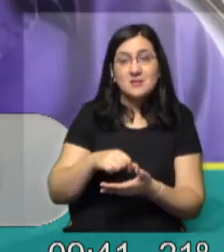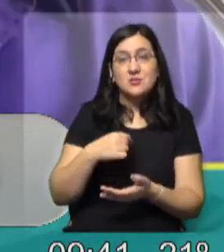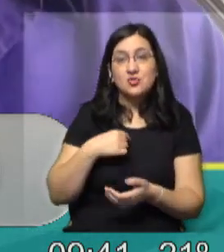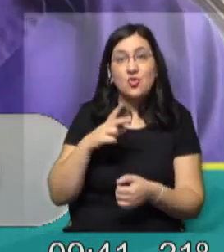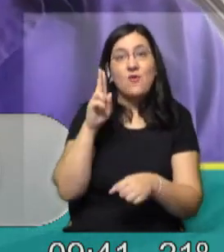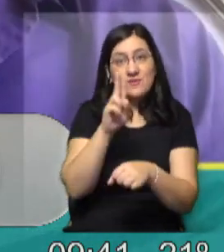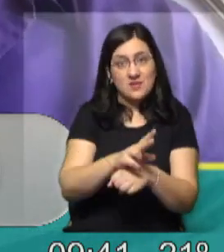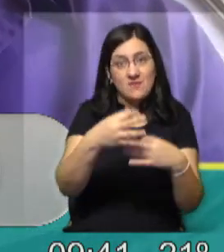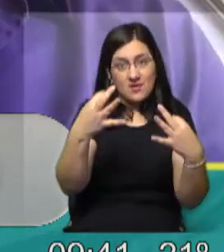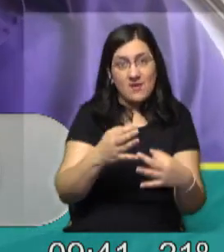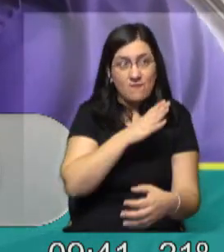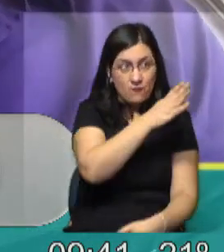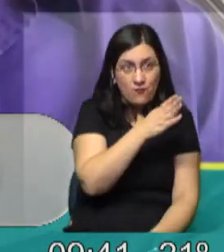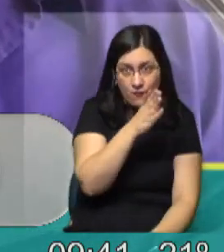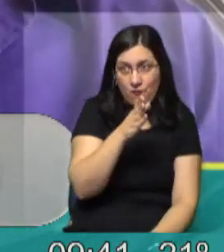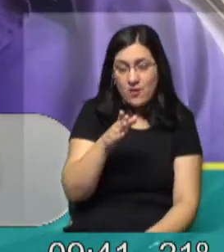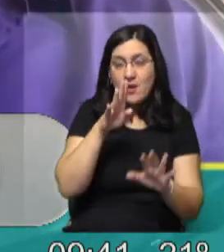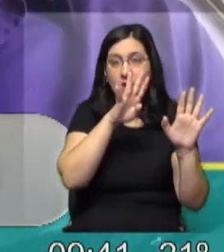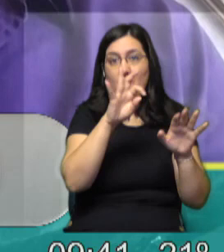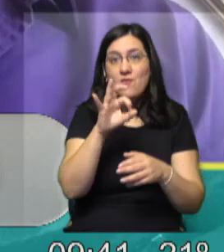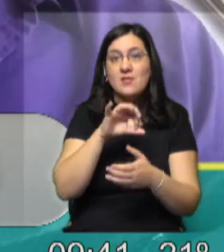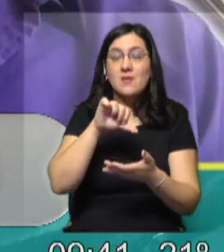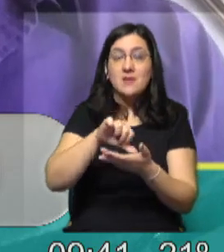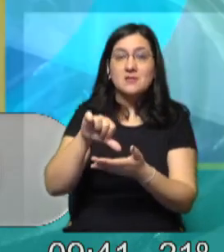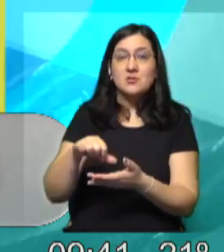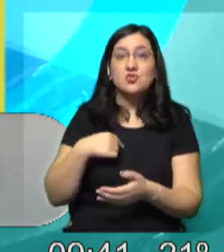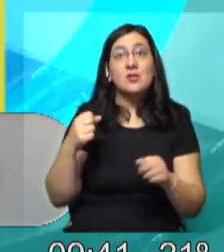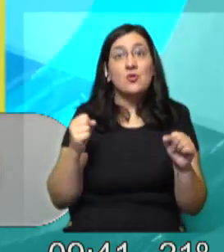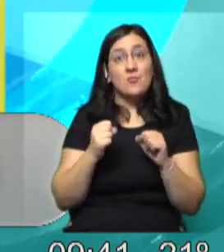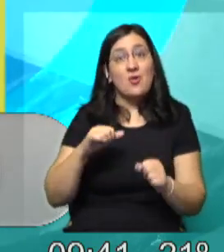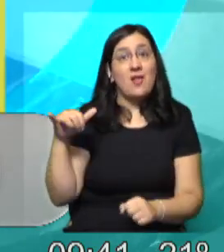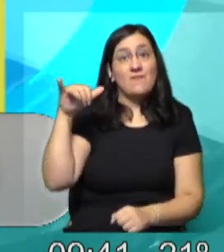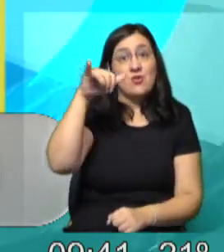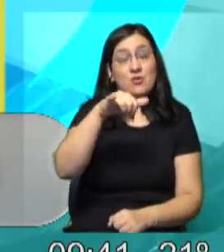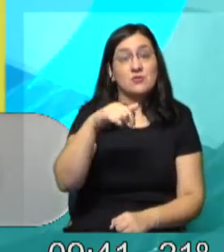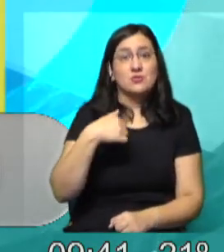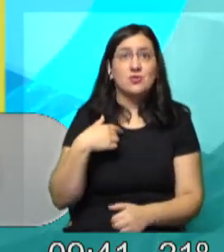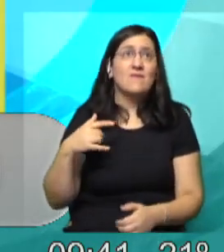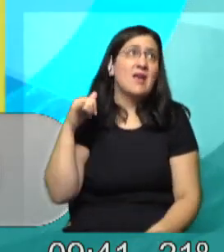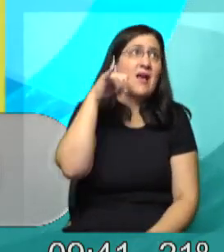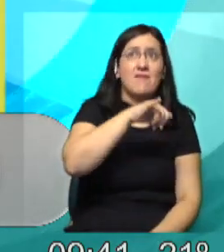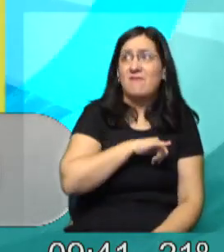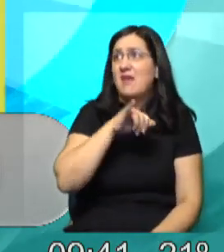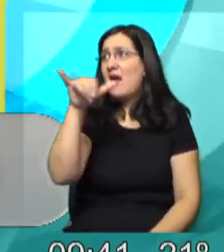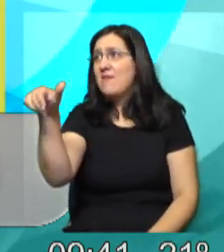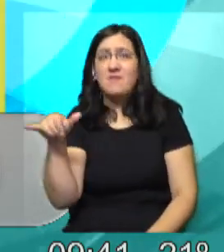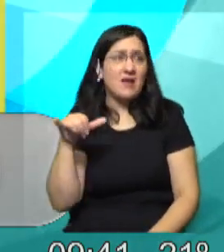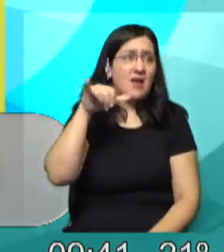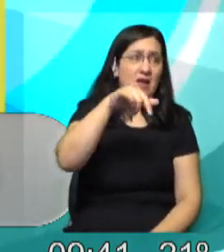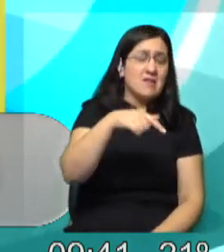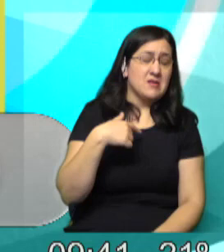realmente o sea es este y eso que como siempre digo yo le tengo miedo al avión O sea yo vivía en aviones miedo mi vida es